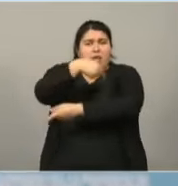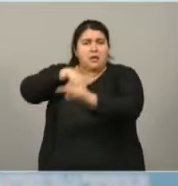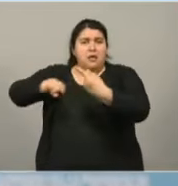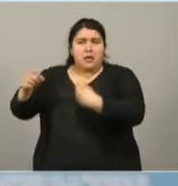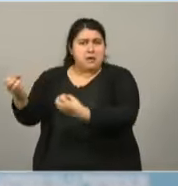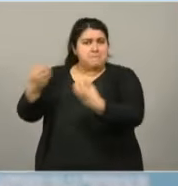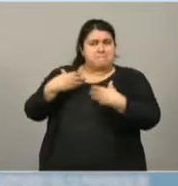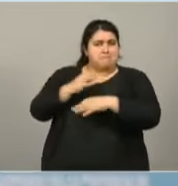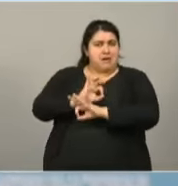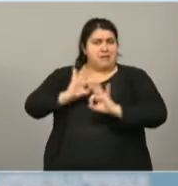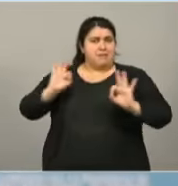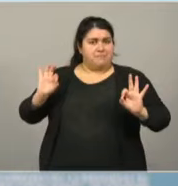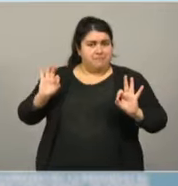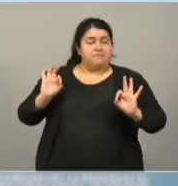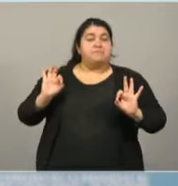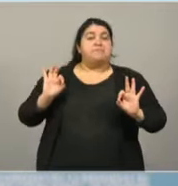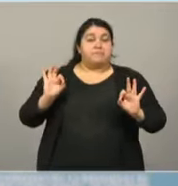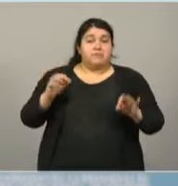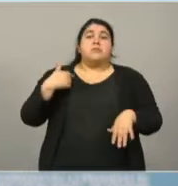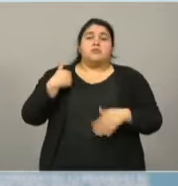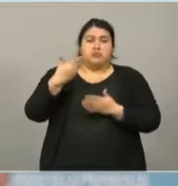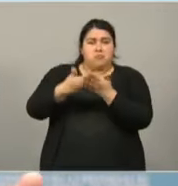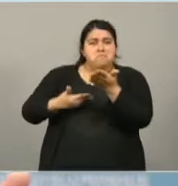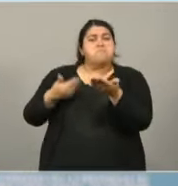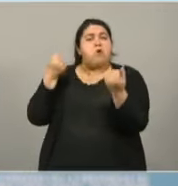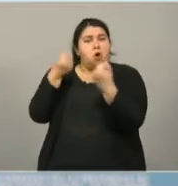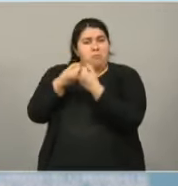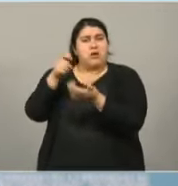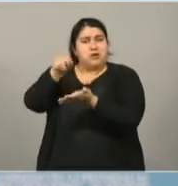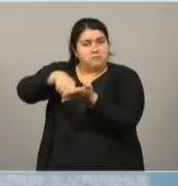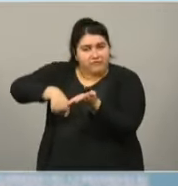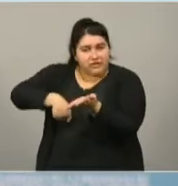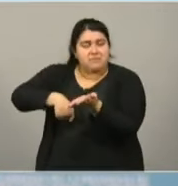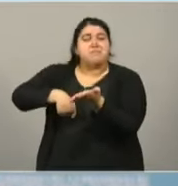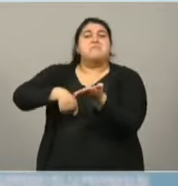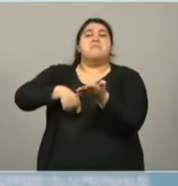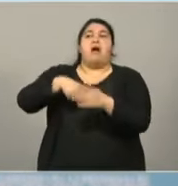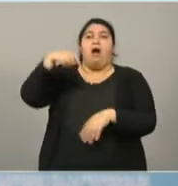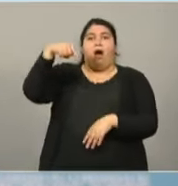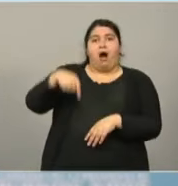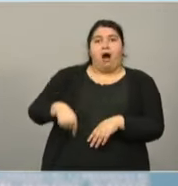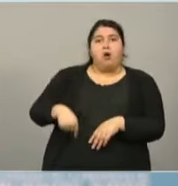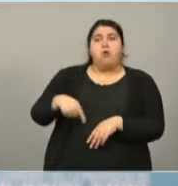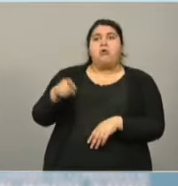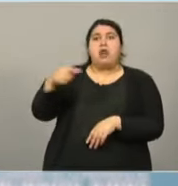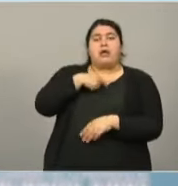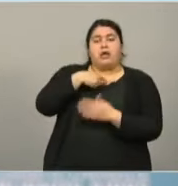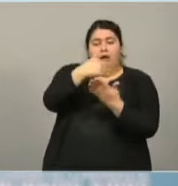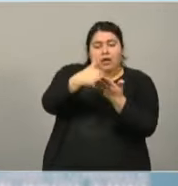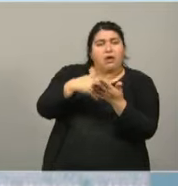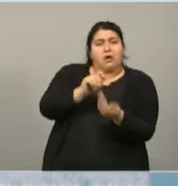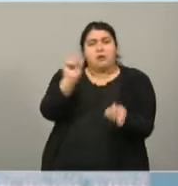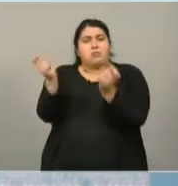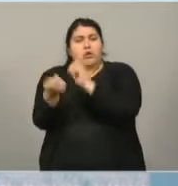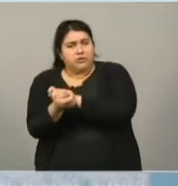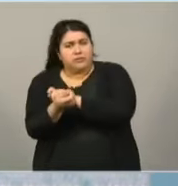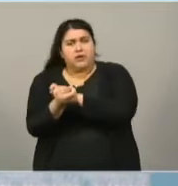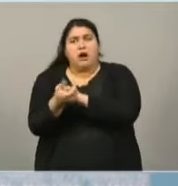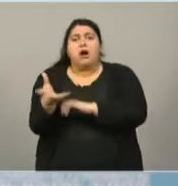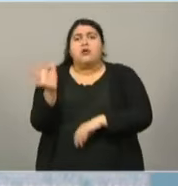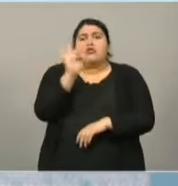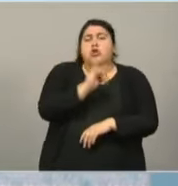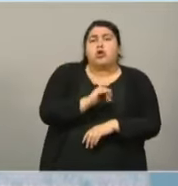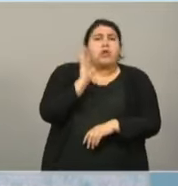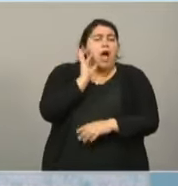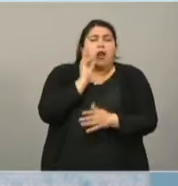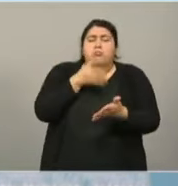provincia de Buenos Aires firmé un convenio Ahora resulta que ese convenio lo quieren modificar todos los días